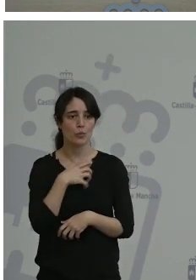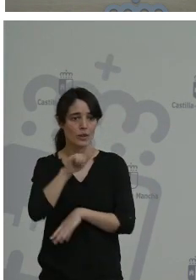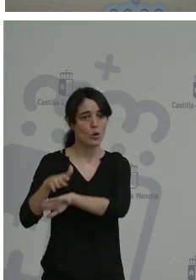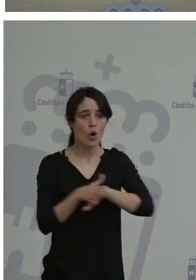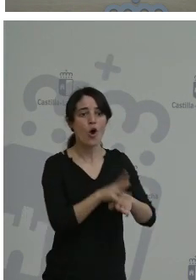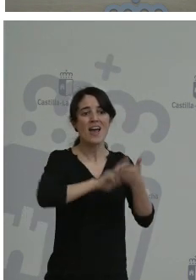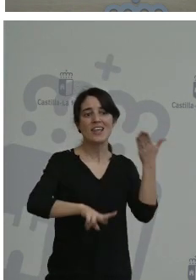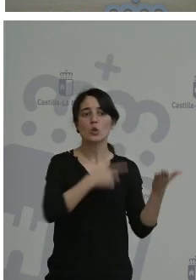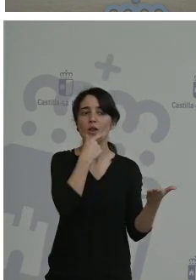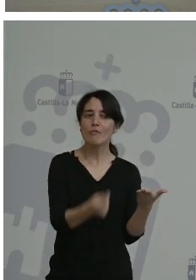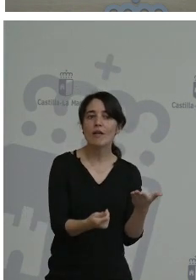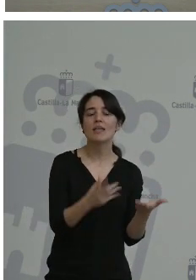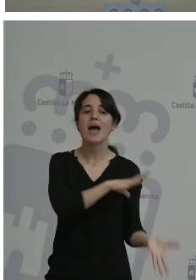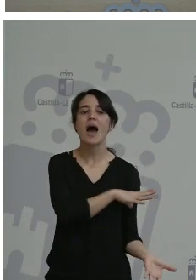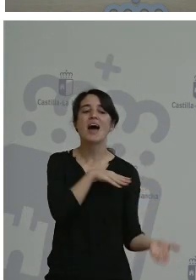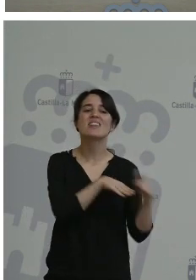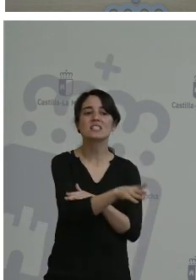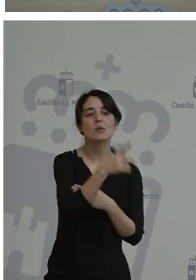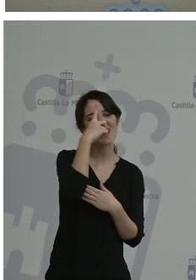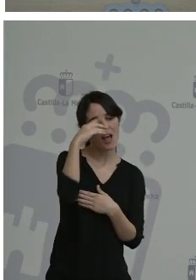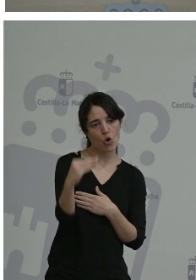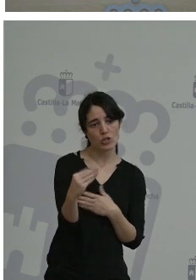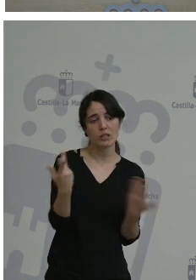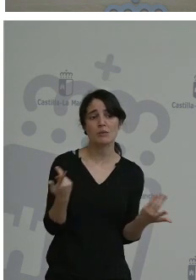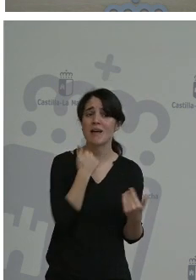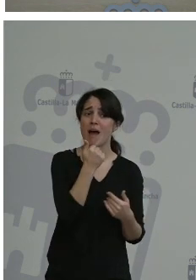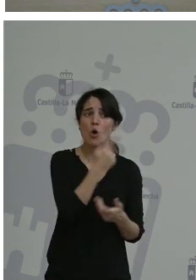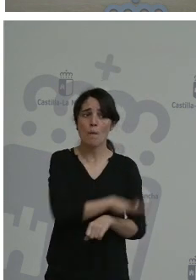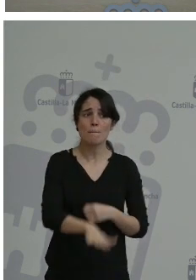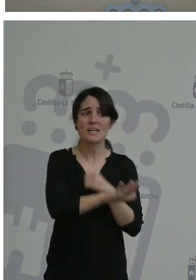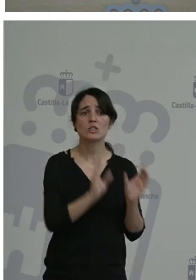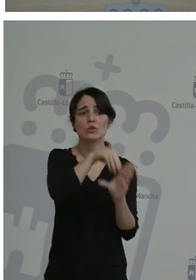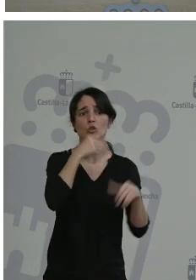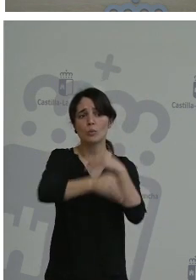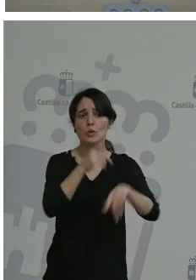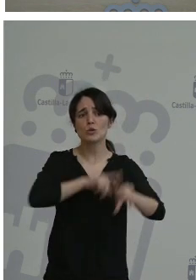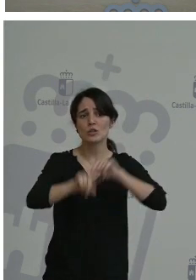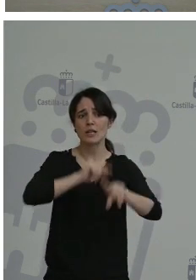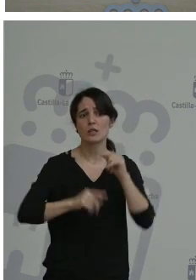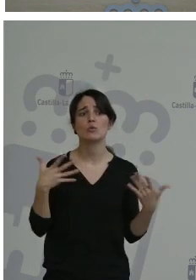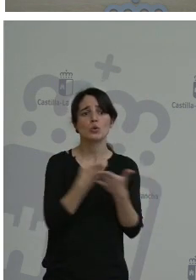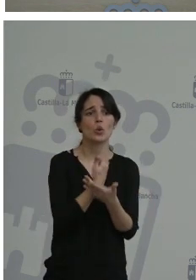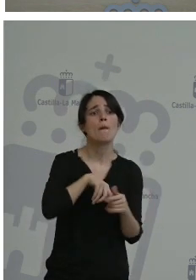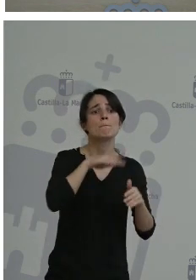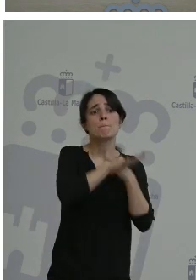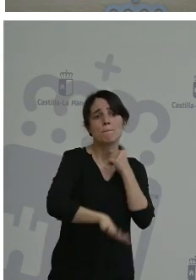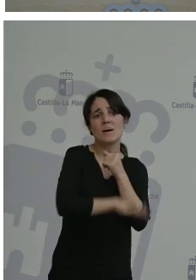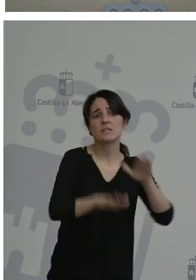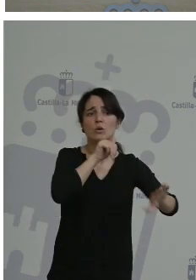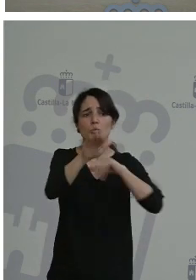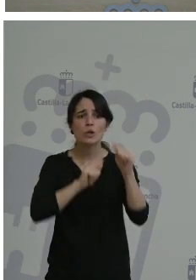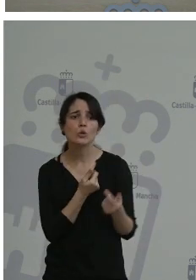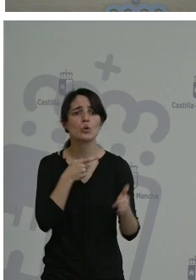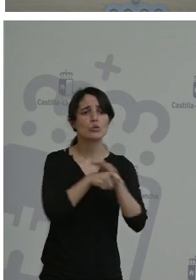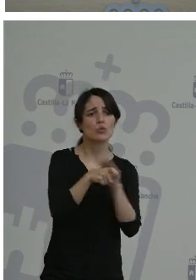cognitiva es algo fundamental en todos estos procesos selectivos, tanto en bases de convocatoria como solicitudes, plantillas de respuesta,